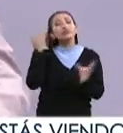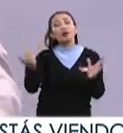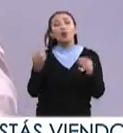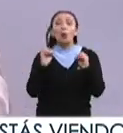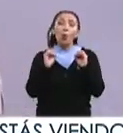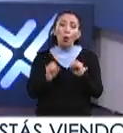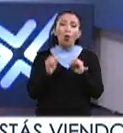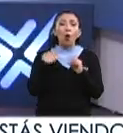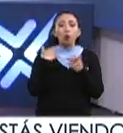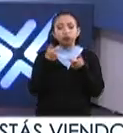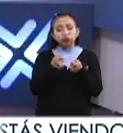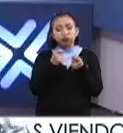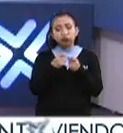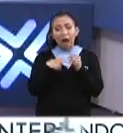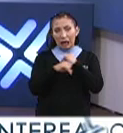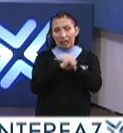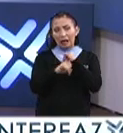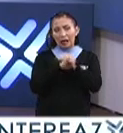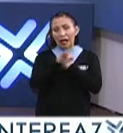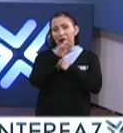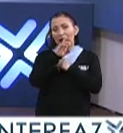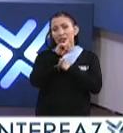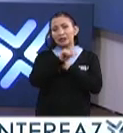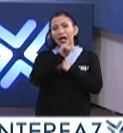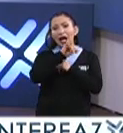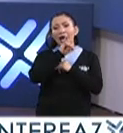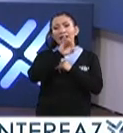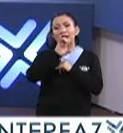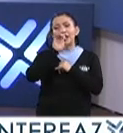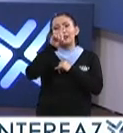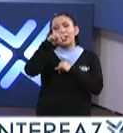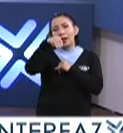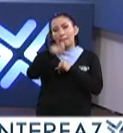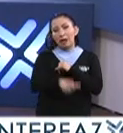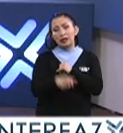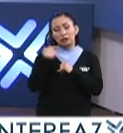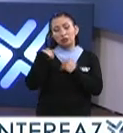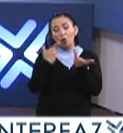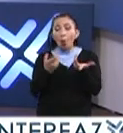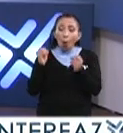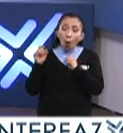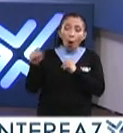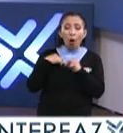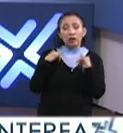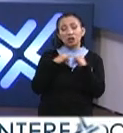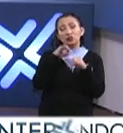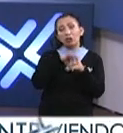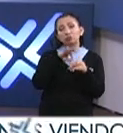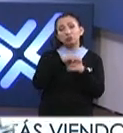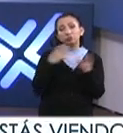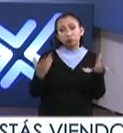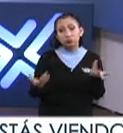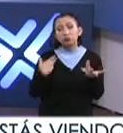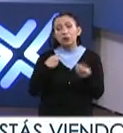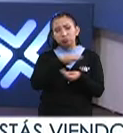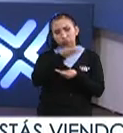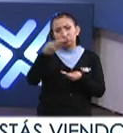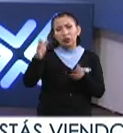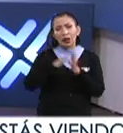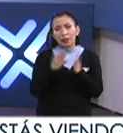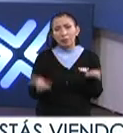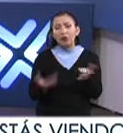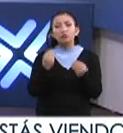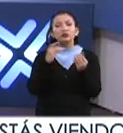manden un mensaje por nuestras redes sociales en AYDMX precisamente y por medio del Instituto Electoral, si nos lo permiten, les hacemos llegar también el